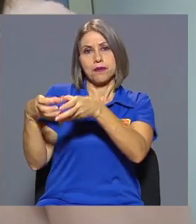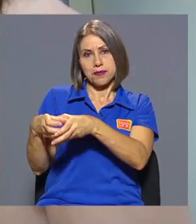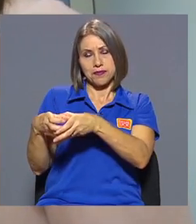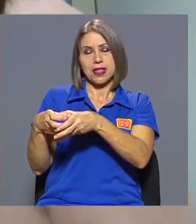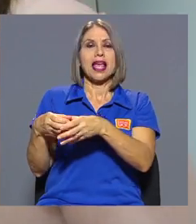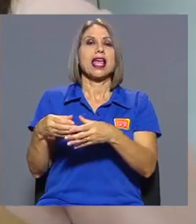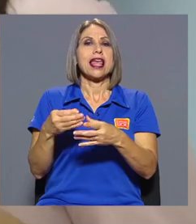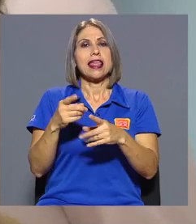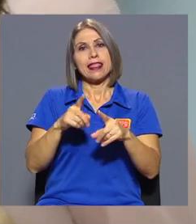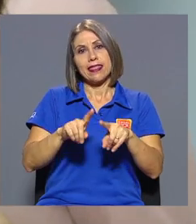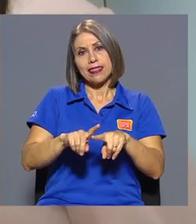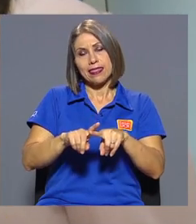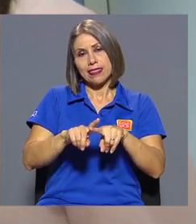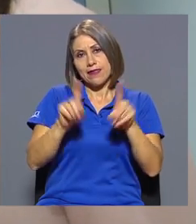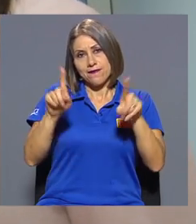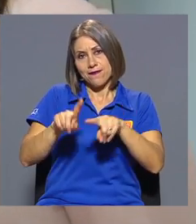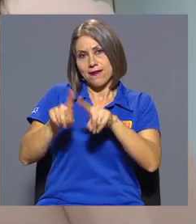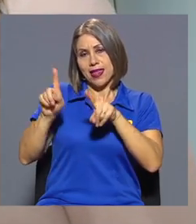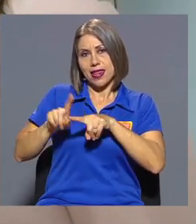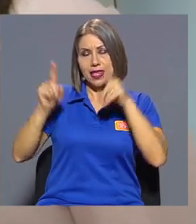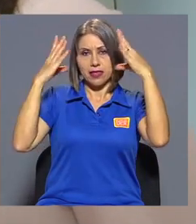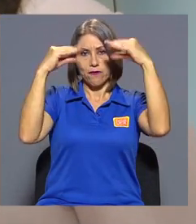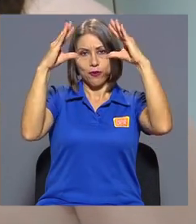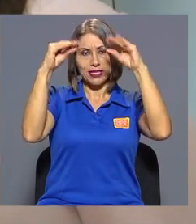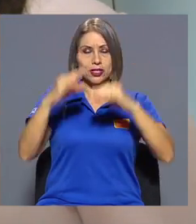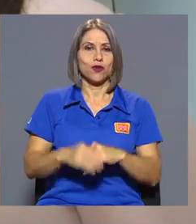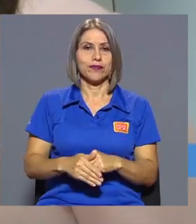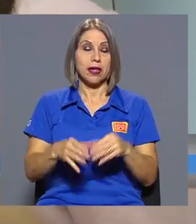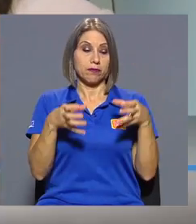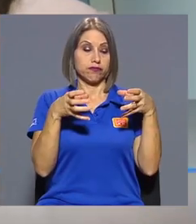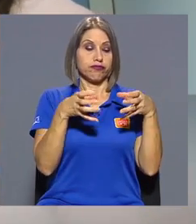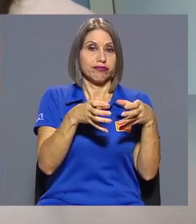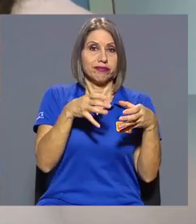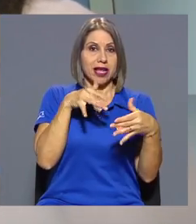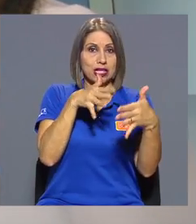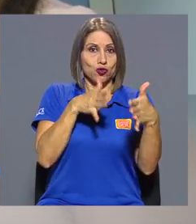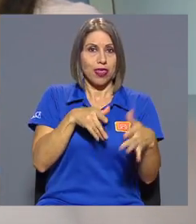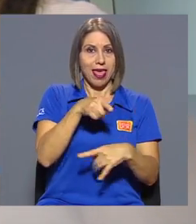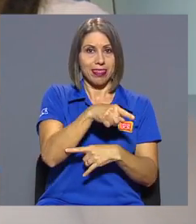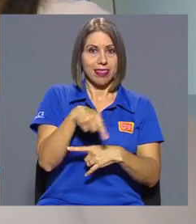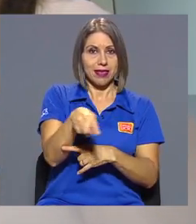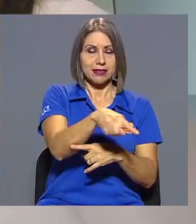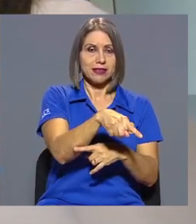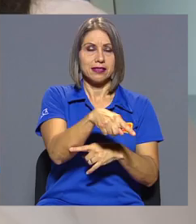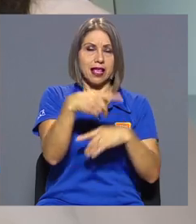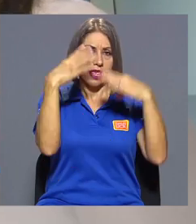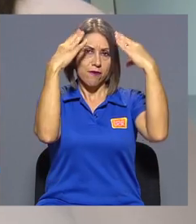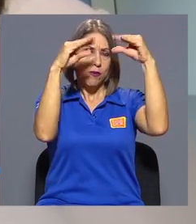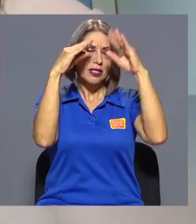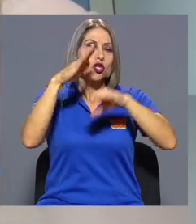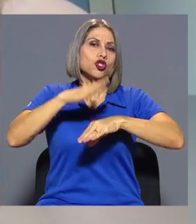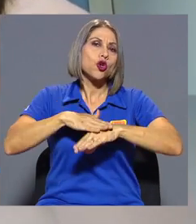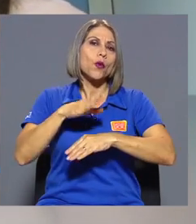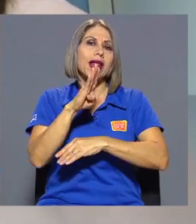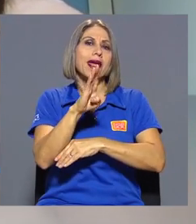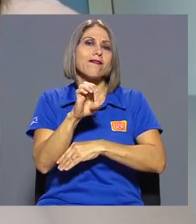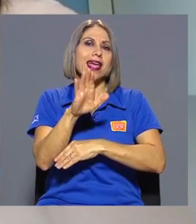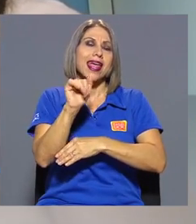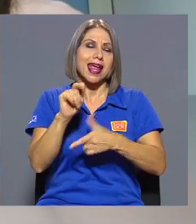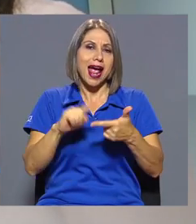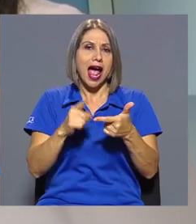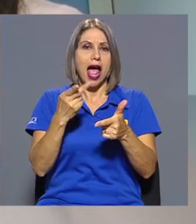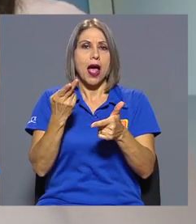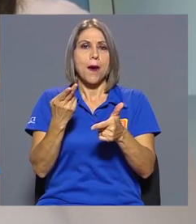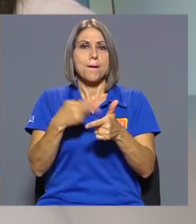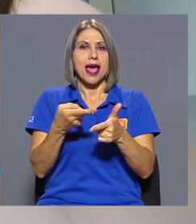dirigido, va a ser información diferente. Para los estudiantes, pues información de becas, de matrícula,